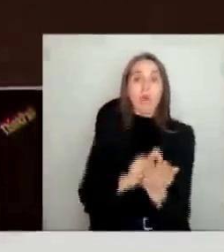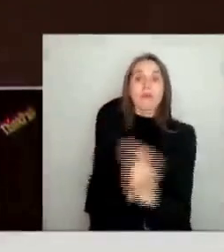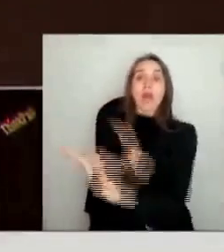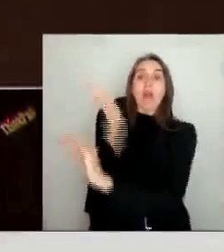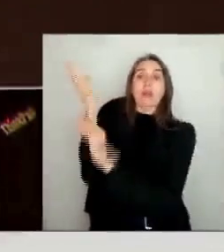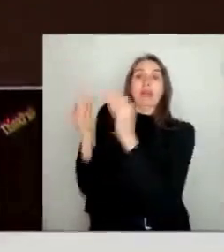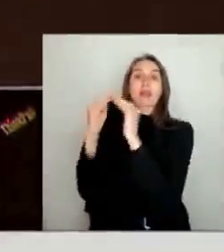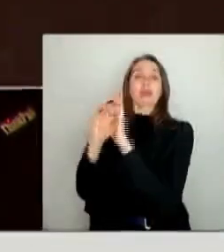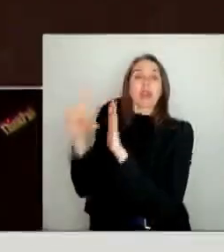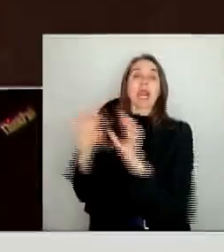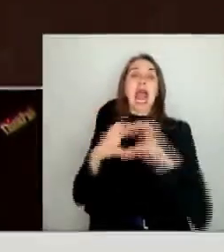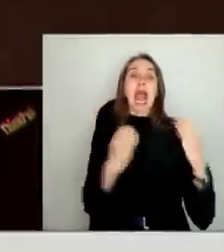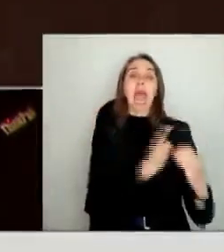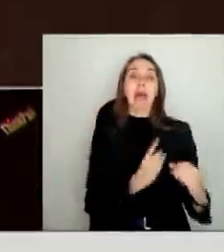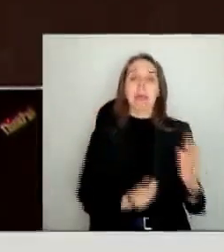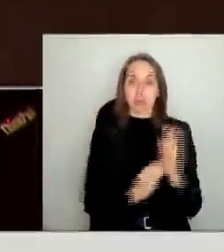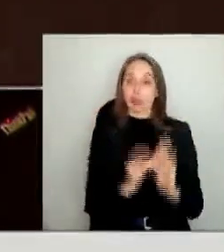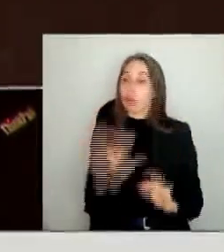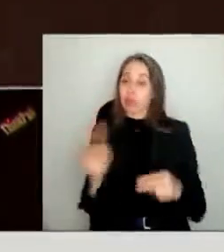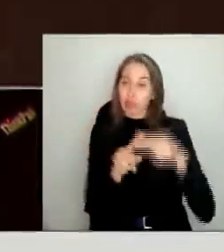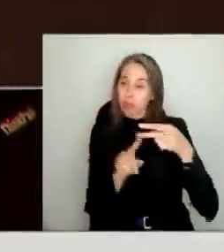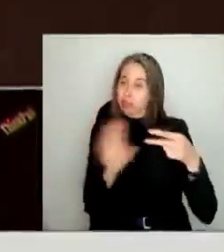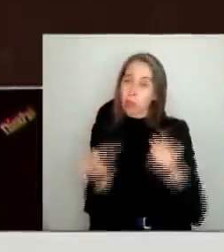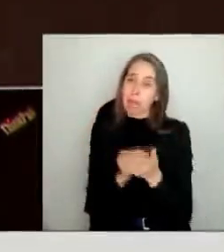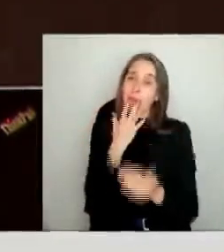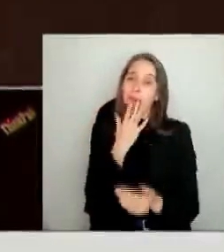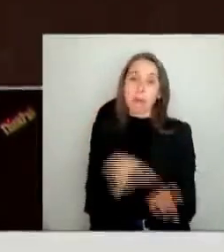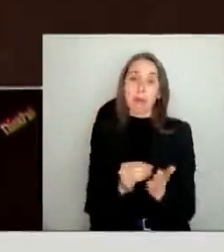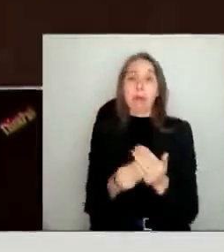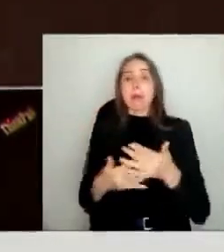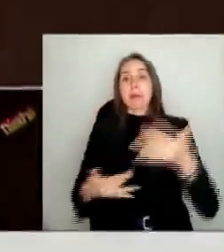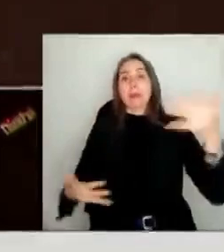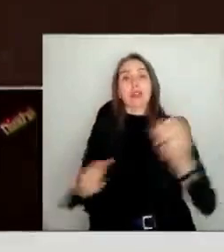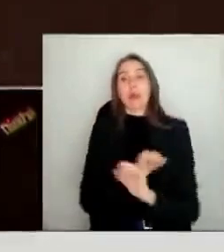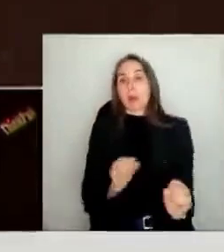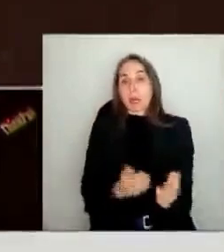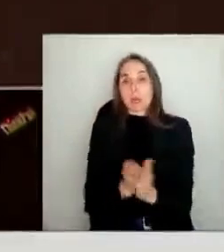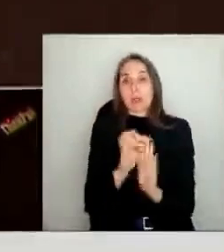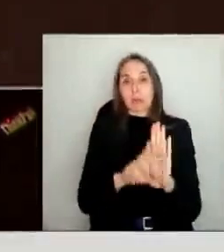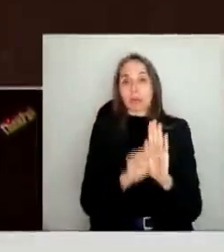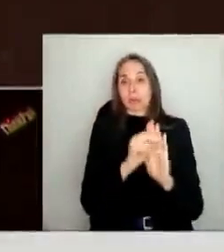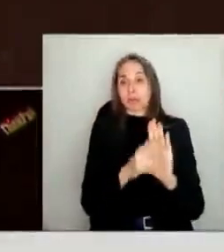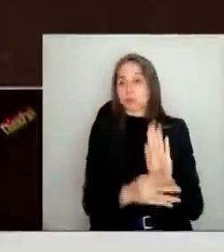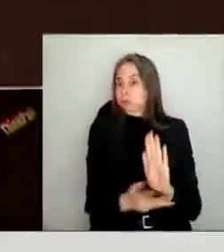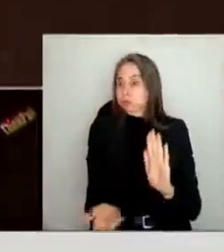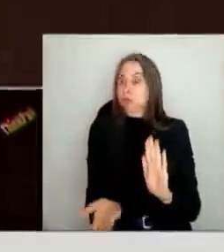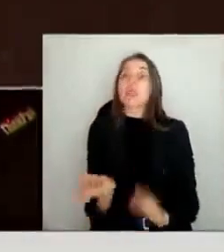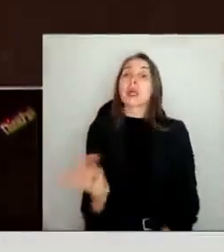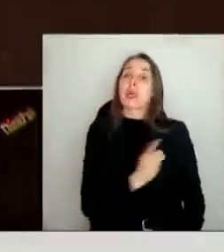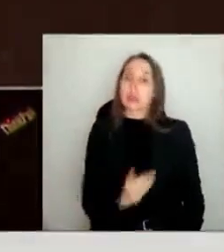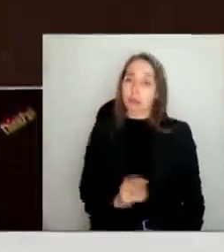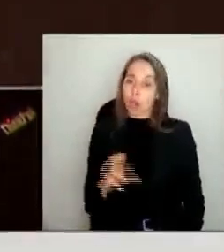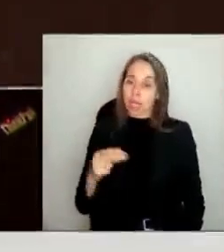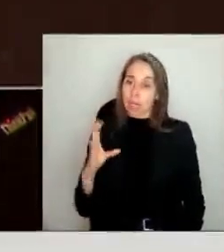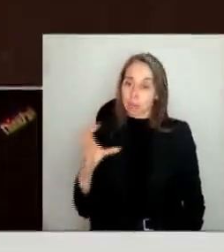a cerrar el punto voy a dar dos palabras más porque de lo contrario no vamos a poder dar inicio a a la orden del día diputado radg y diputada na bellán y